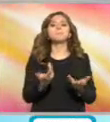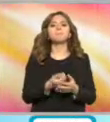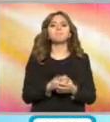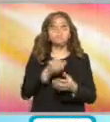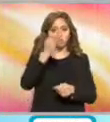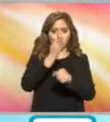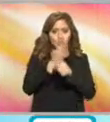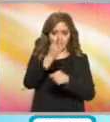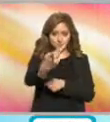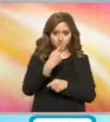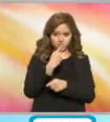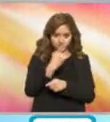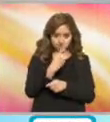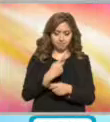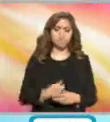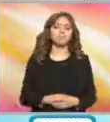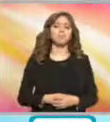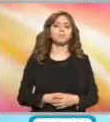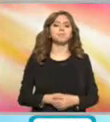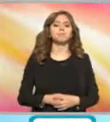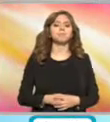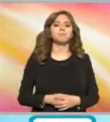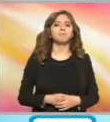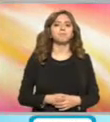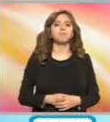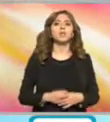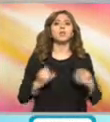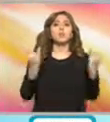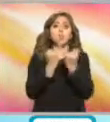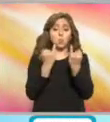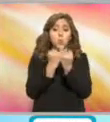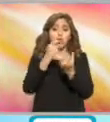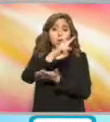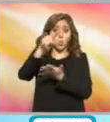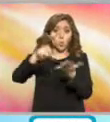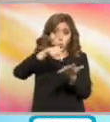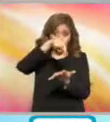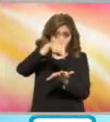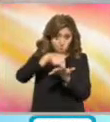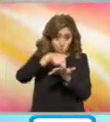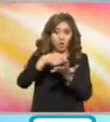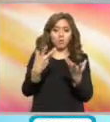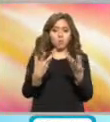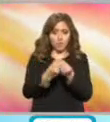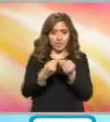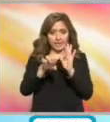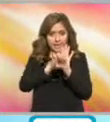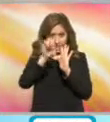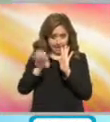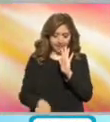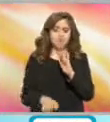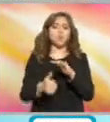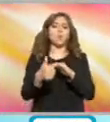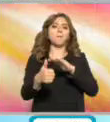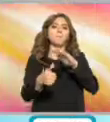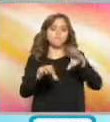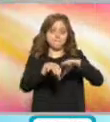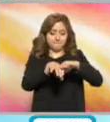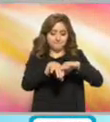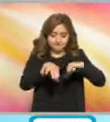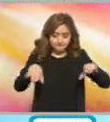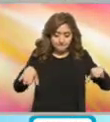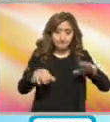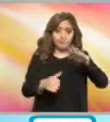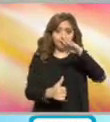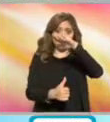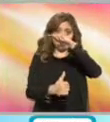este ámbito, ¿no? También es importante el lugar que nosotros elegimos. Por ejemplo, cuando nosotros ponemos un escritorio, una mesa, algo